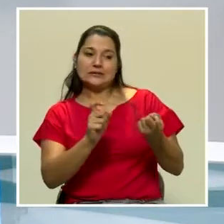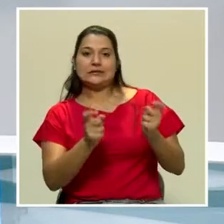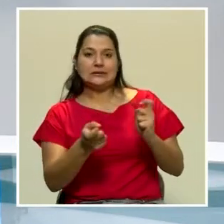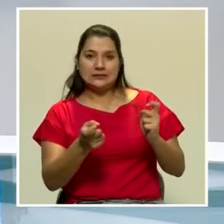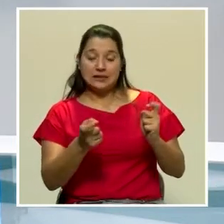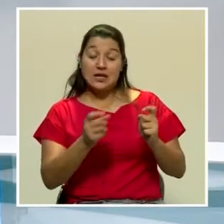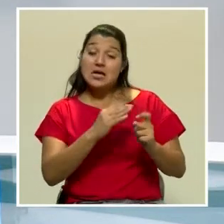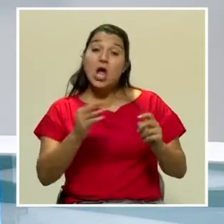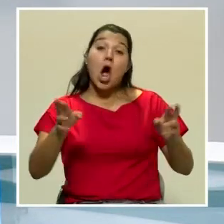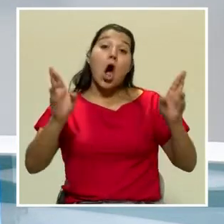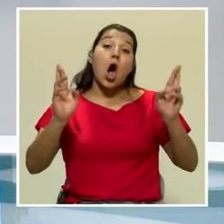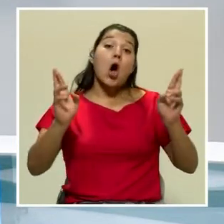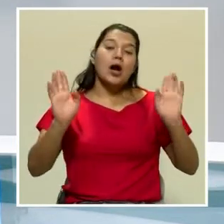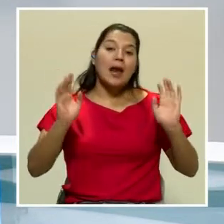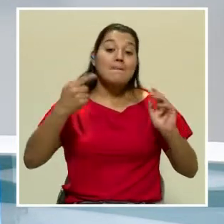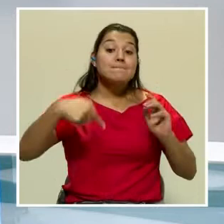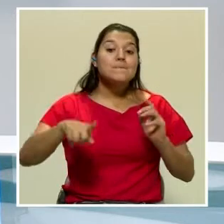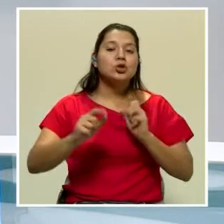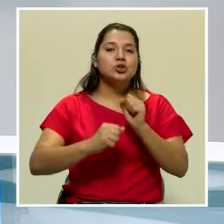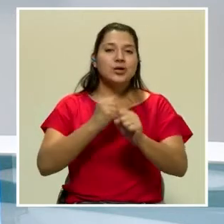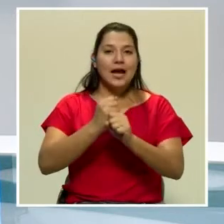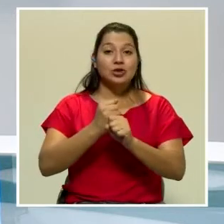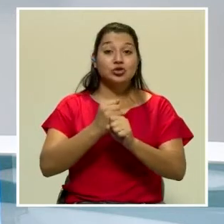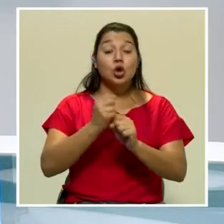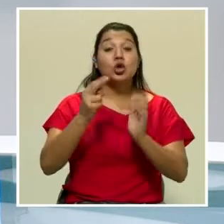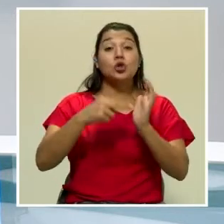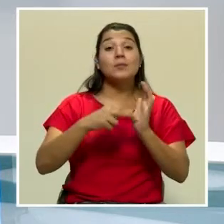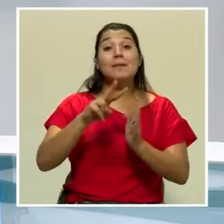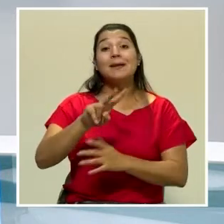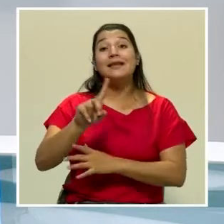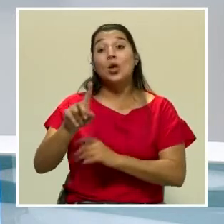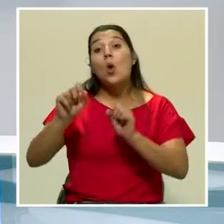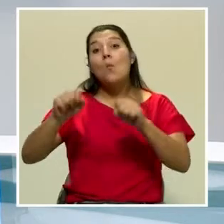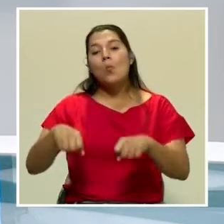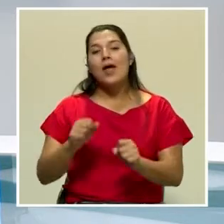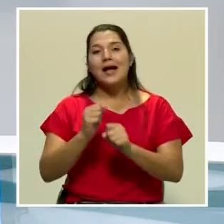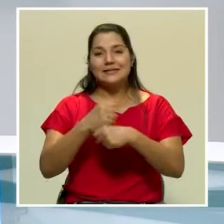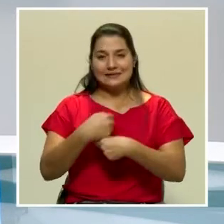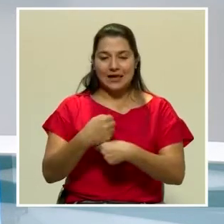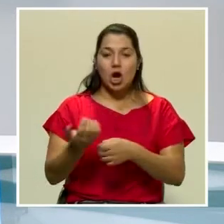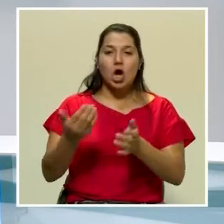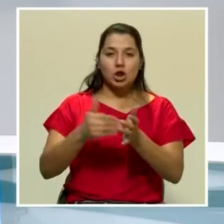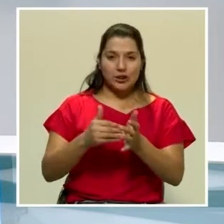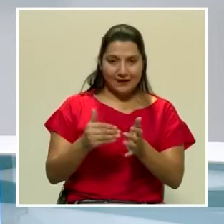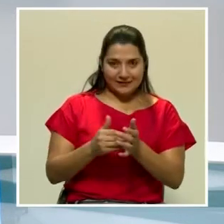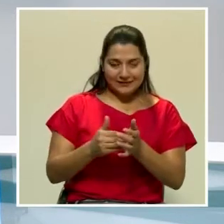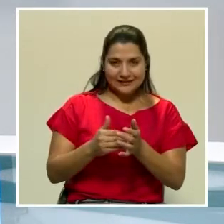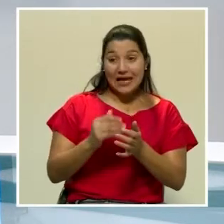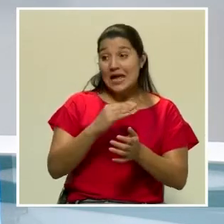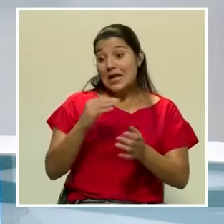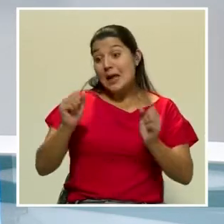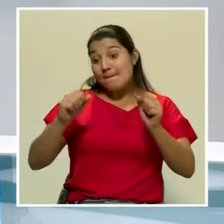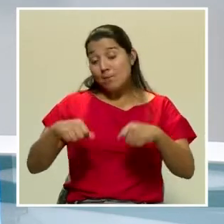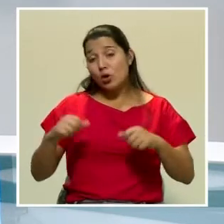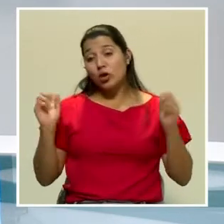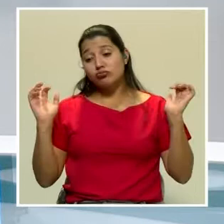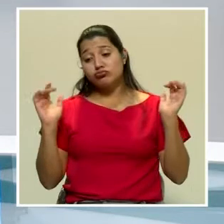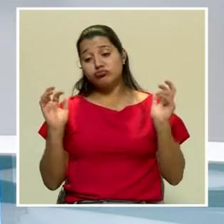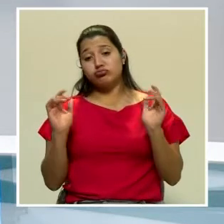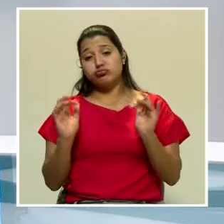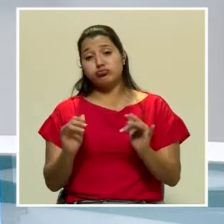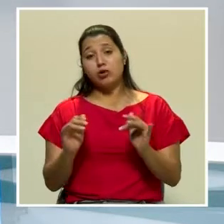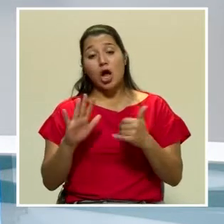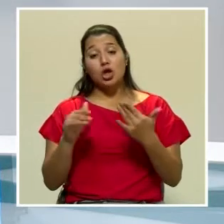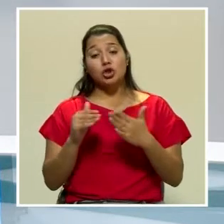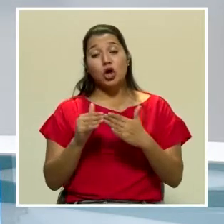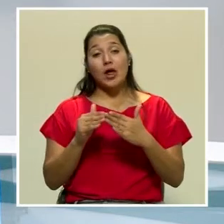ojalá el próximo año, en el 2021, se pueda realizar y volver a reunir a toda la ciudad